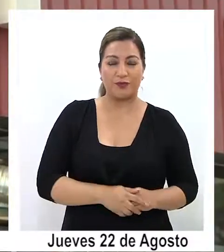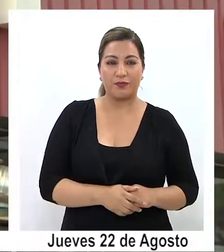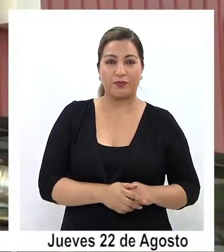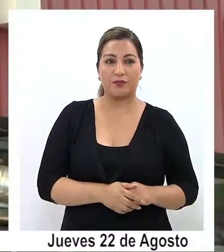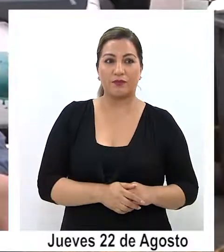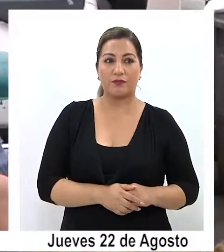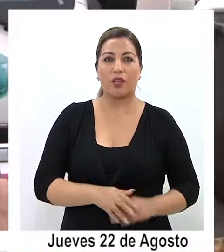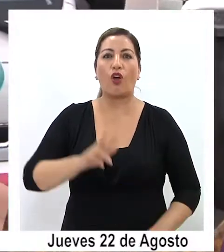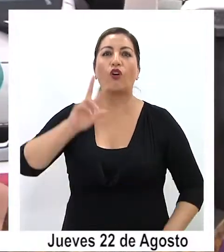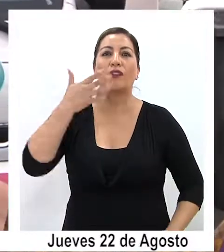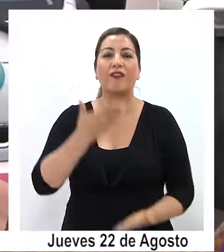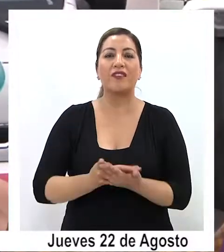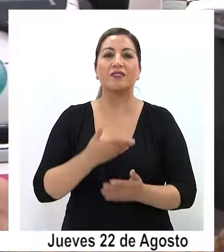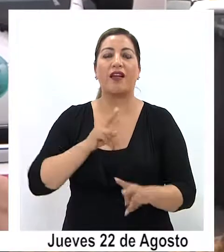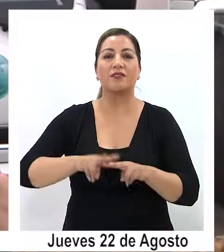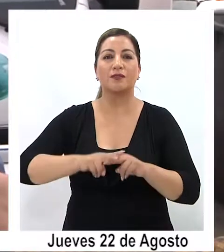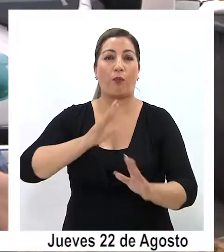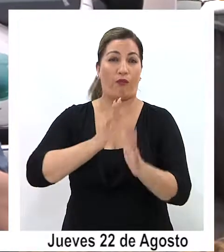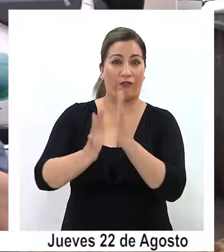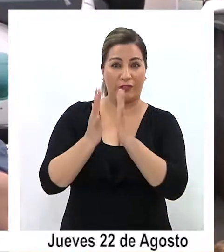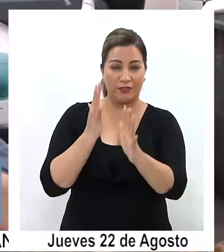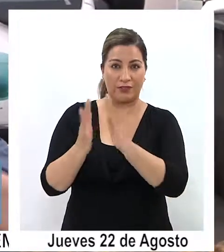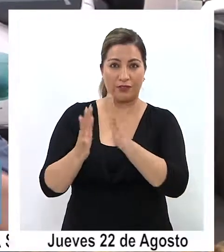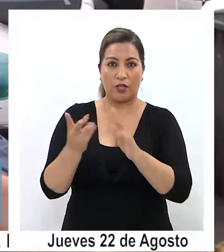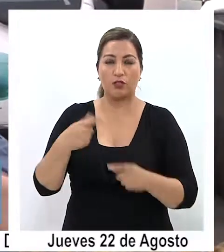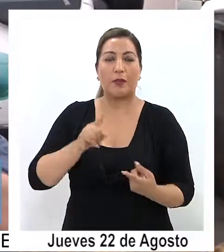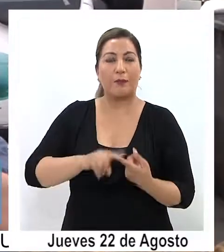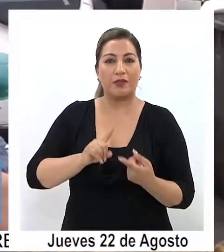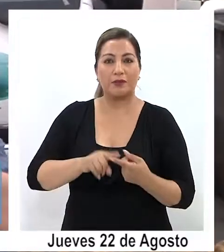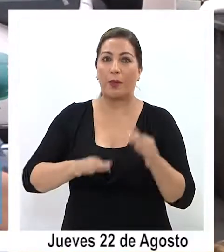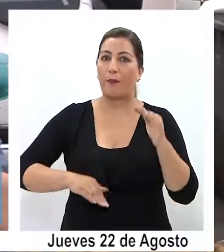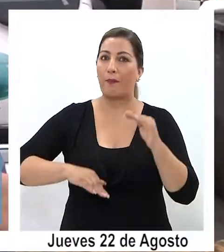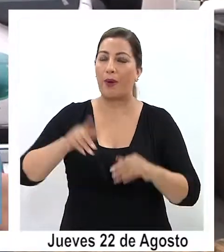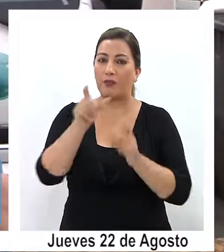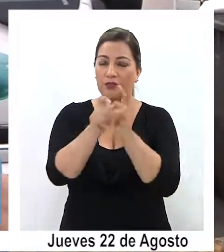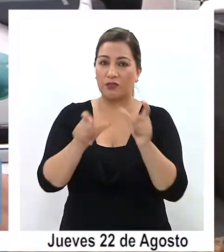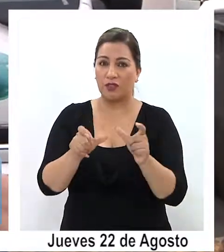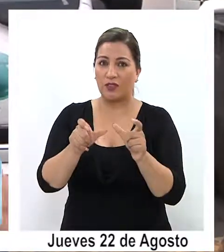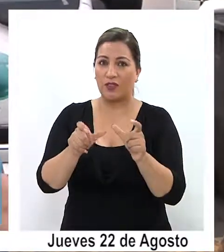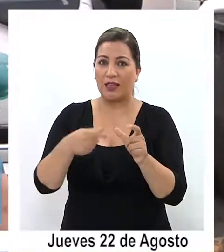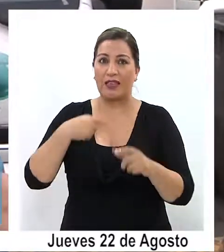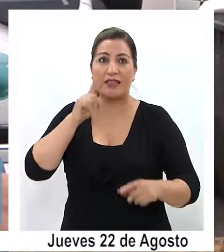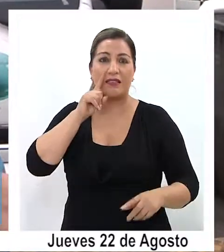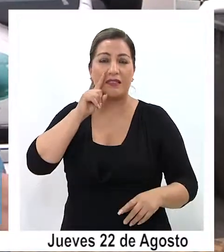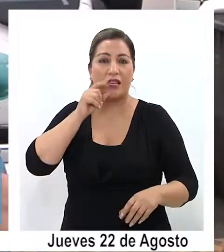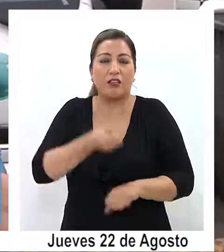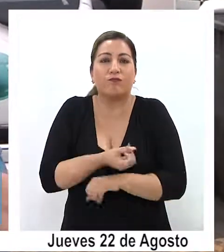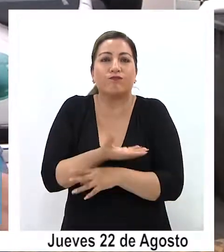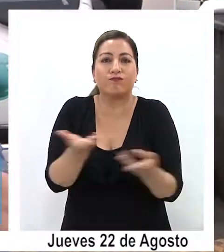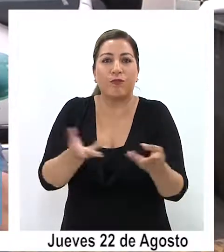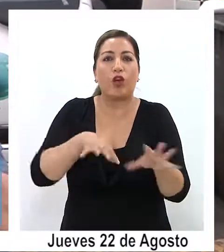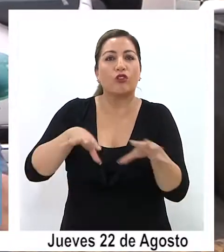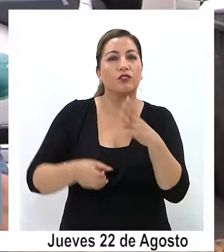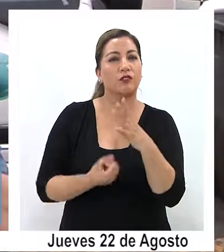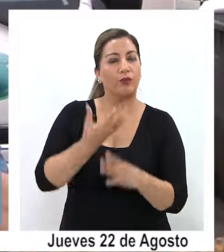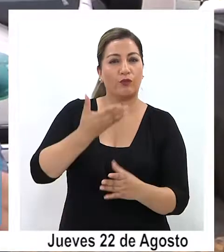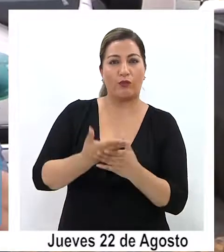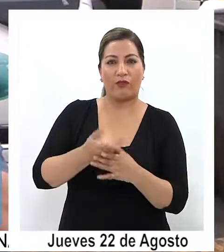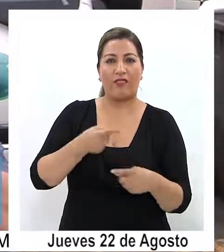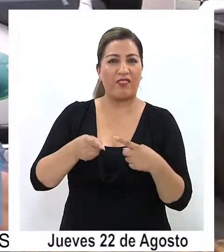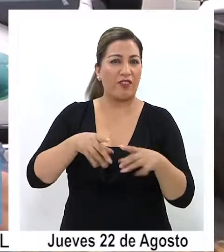Este es la octava feria, donde participan la mayoría de nuestros proveedores y ofrecemos productos nuevos,